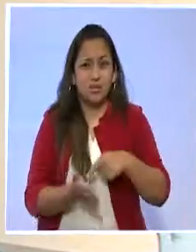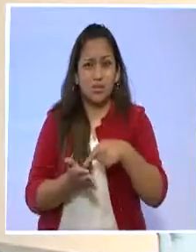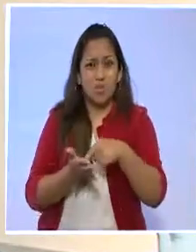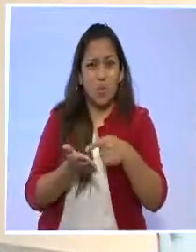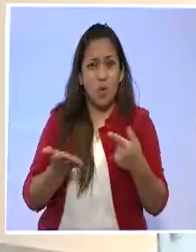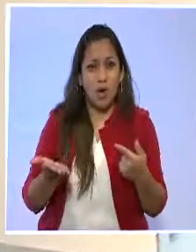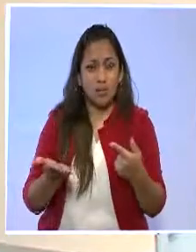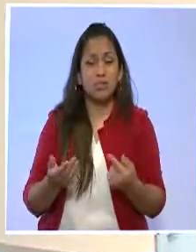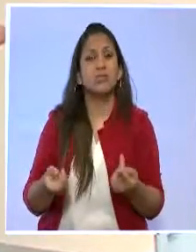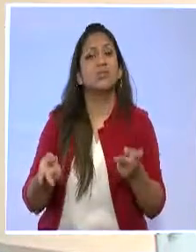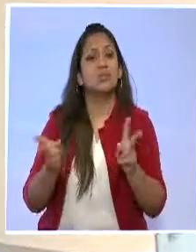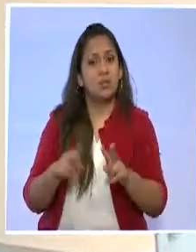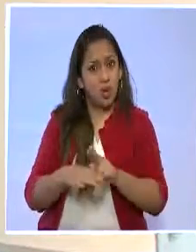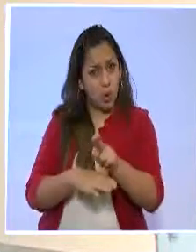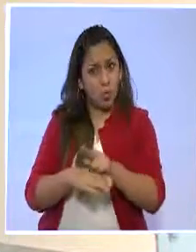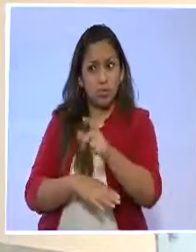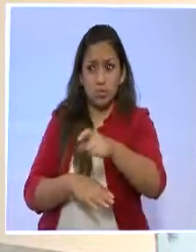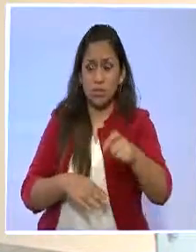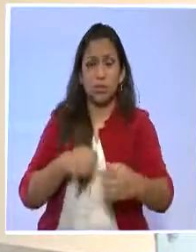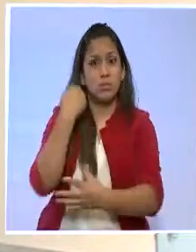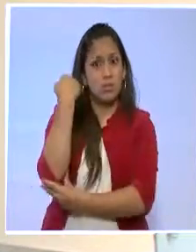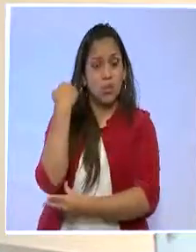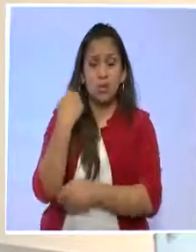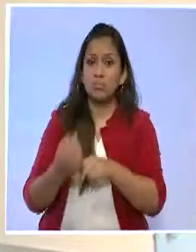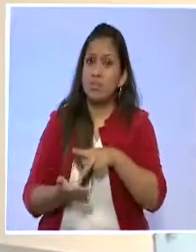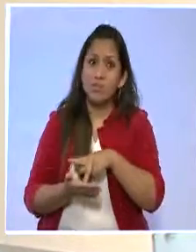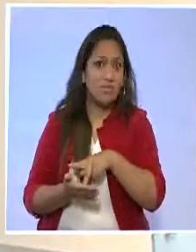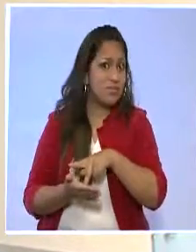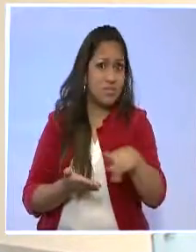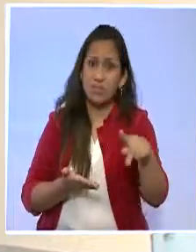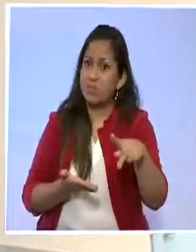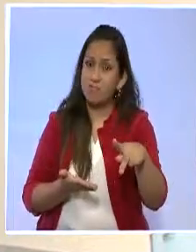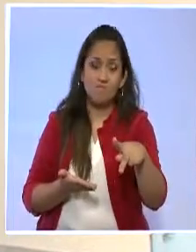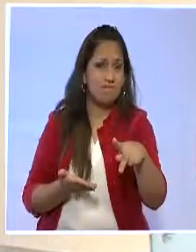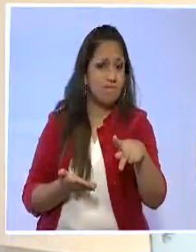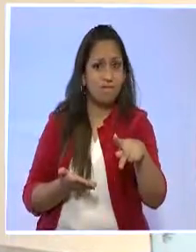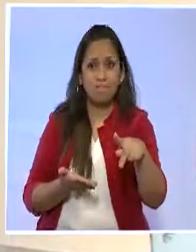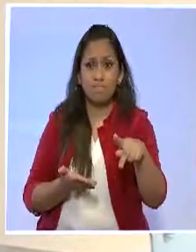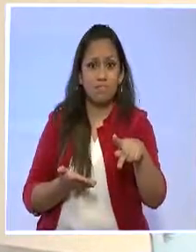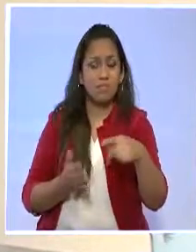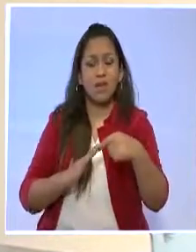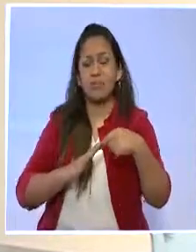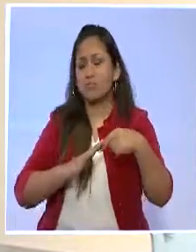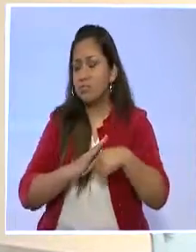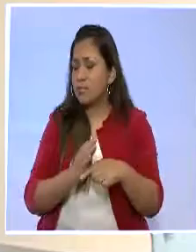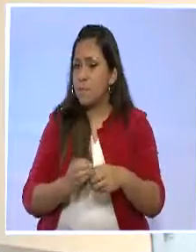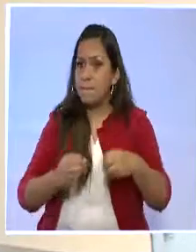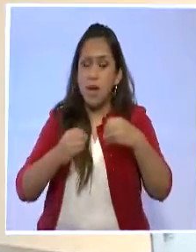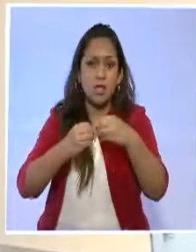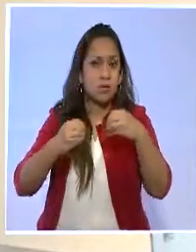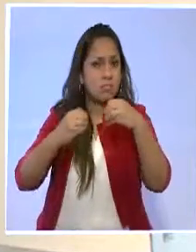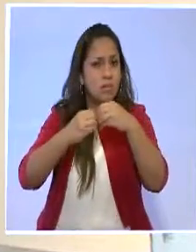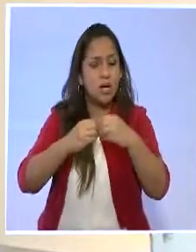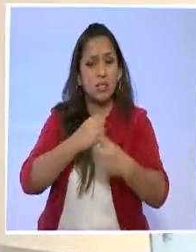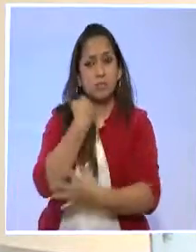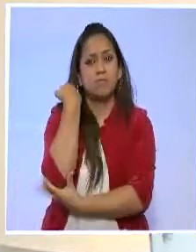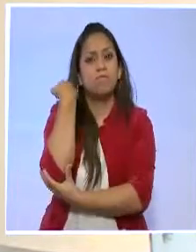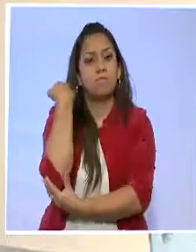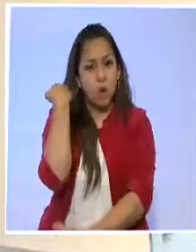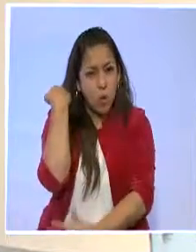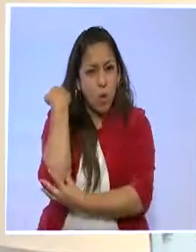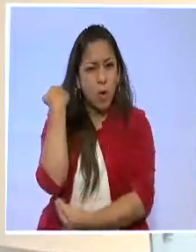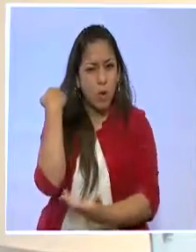por gente pobre que no puede pagar esos impuestos los sigues ahondando el problema de la pobreza y no resuelves el problema estructural